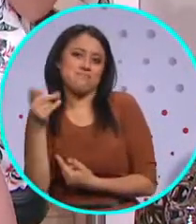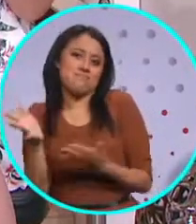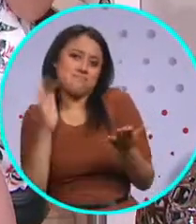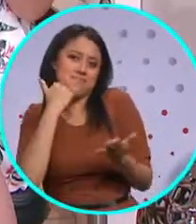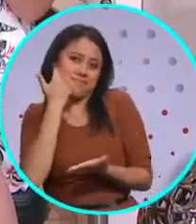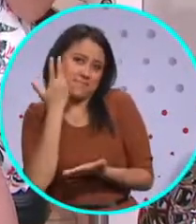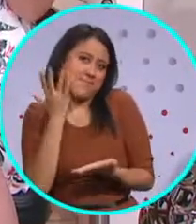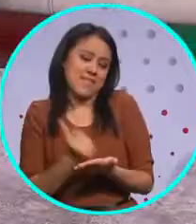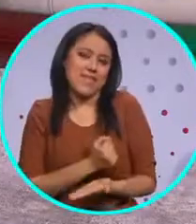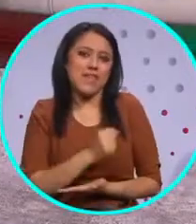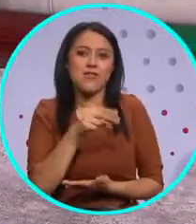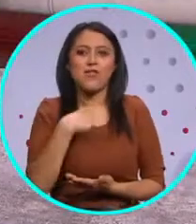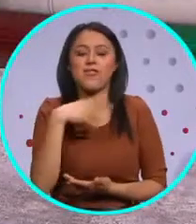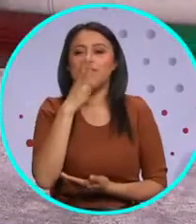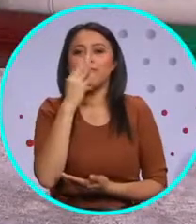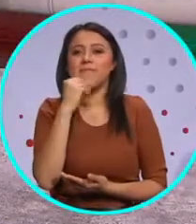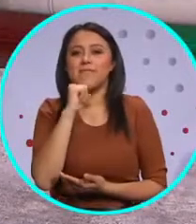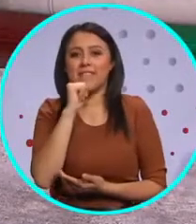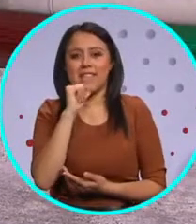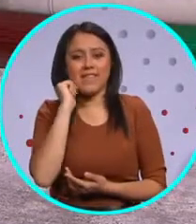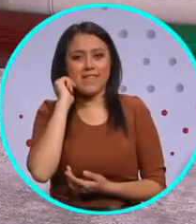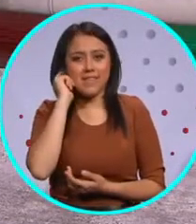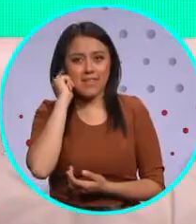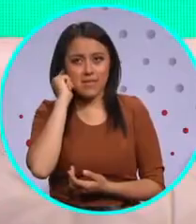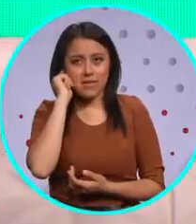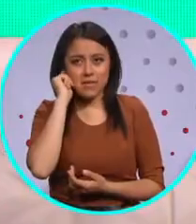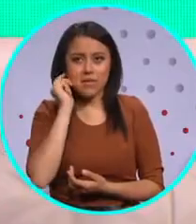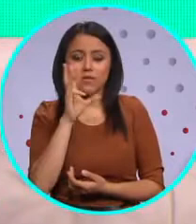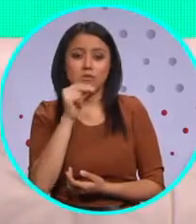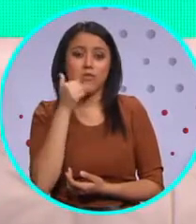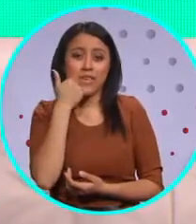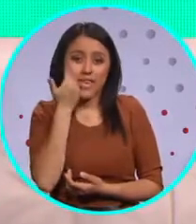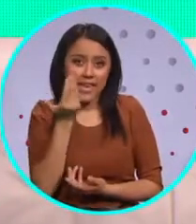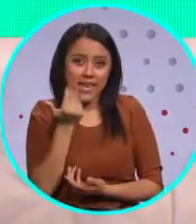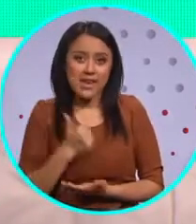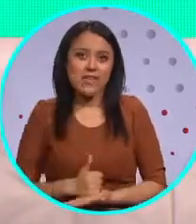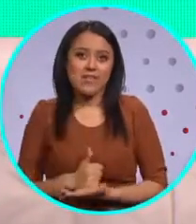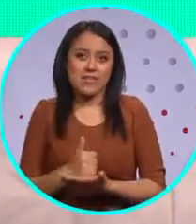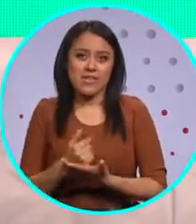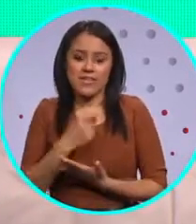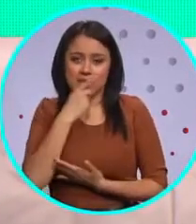el que tenga que dar la clásica que mis compañeros